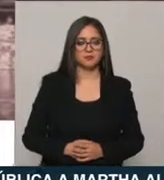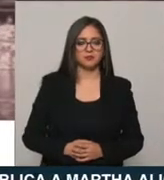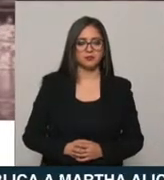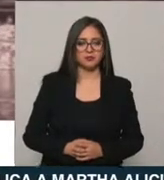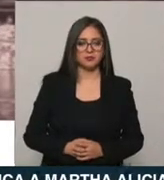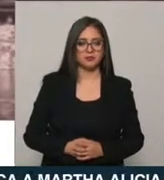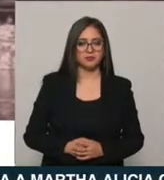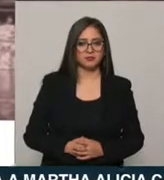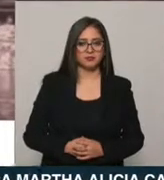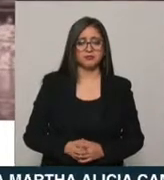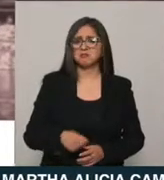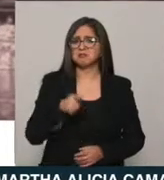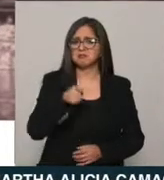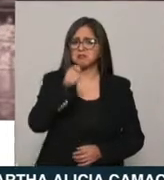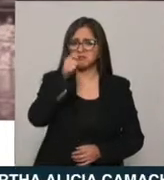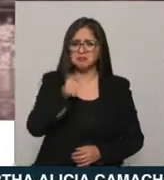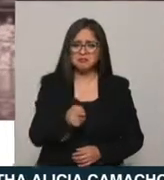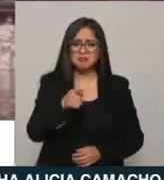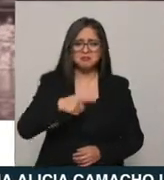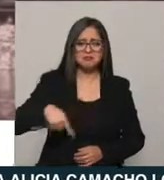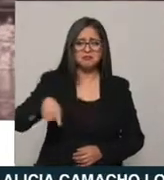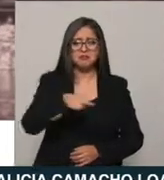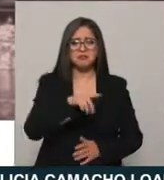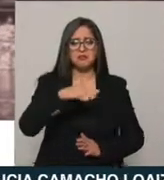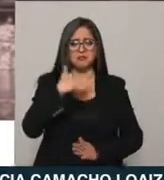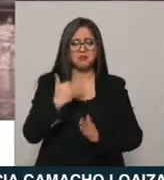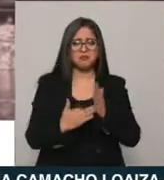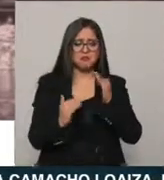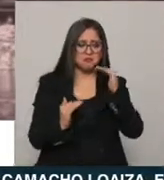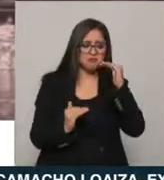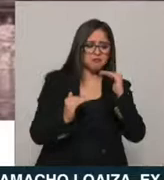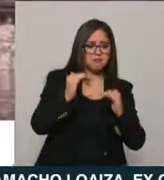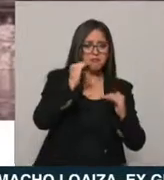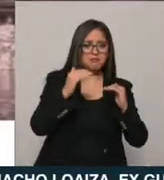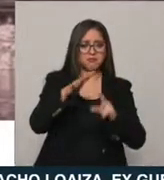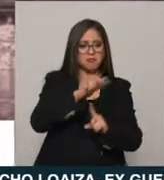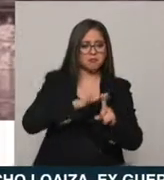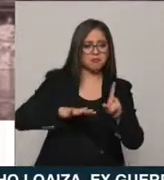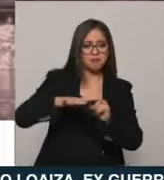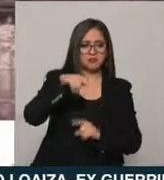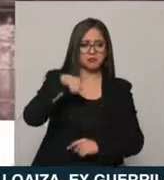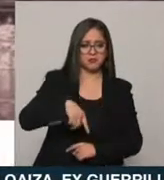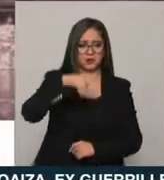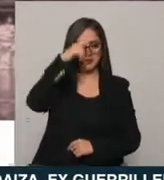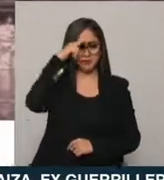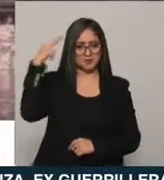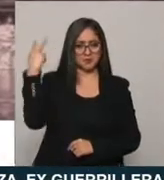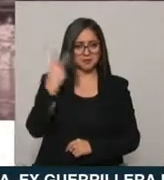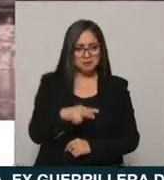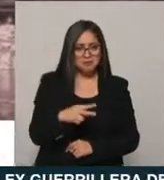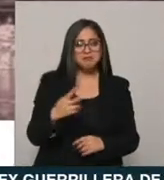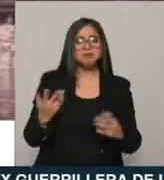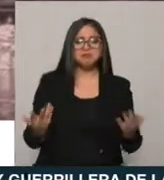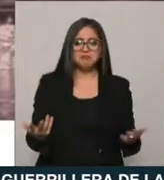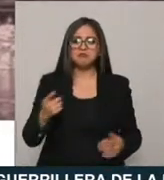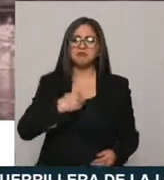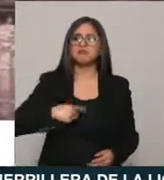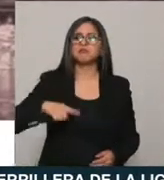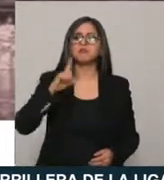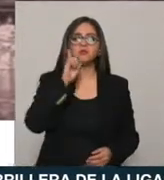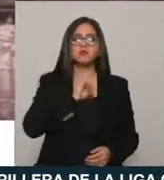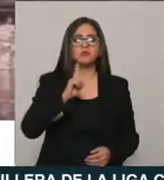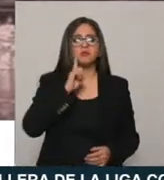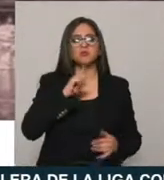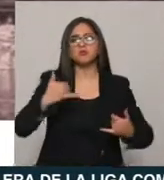nos habla de una situación de inequidad, de brechas dentro del país, donde las adolescentes, en